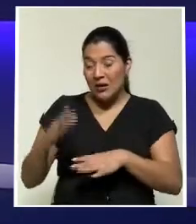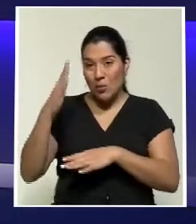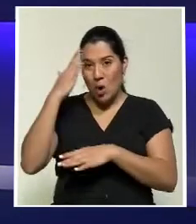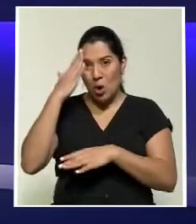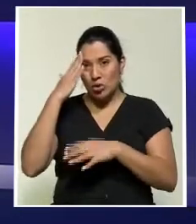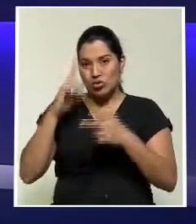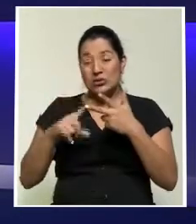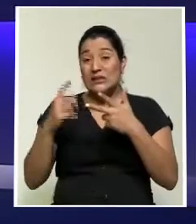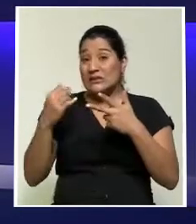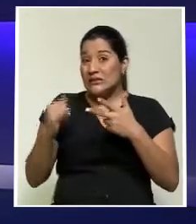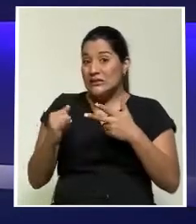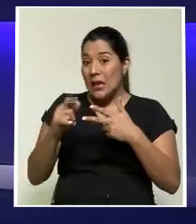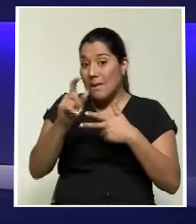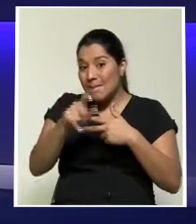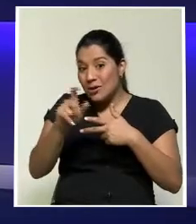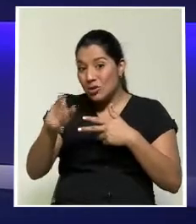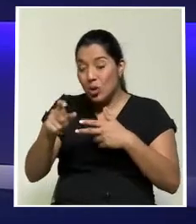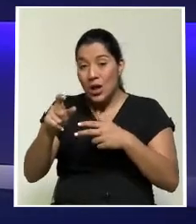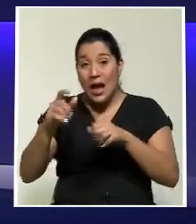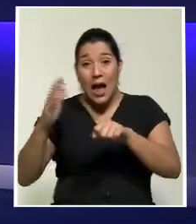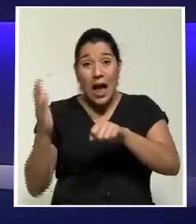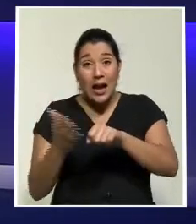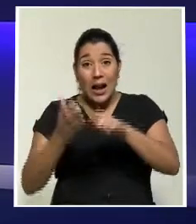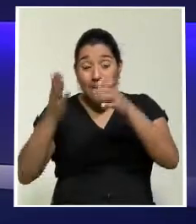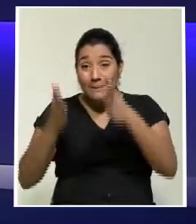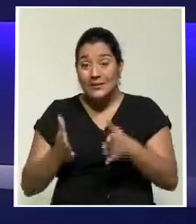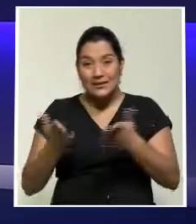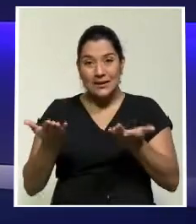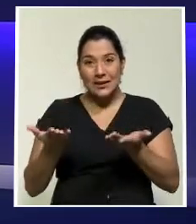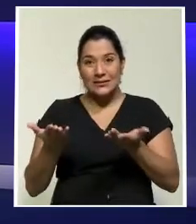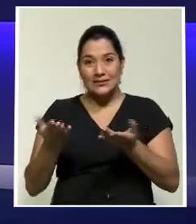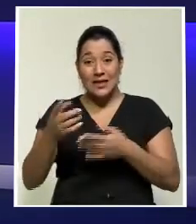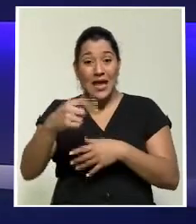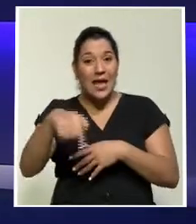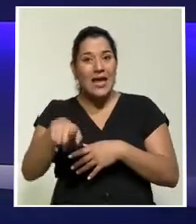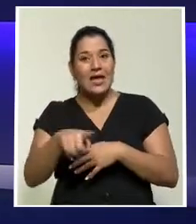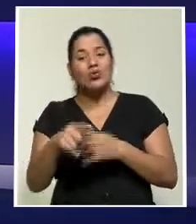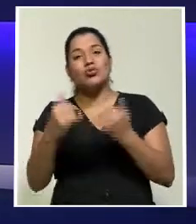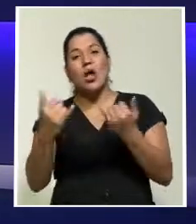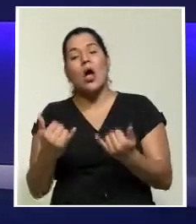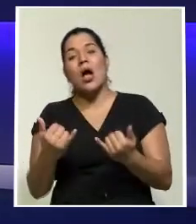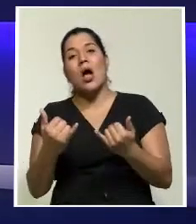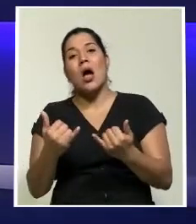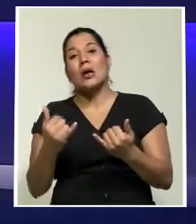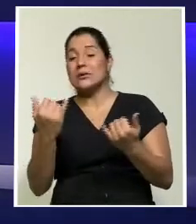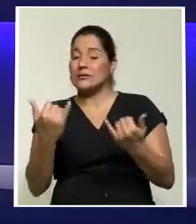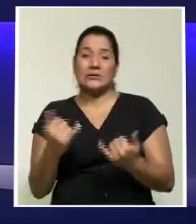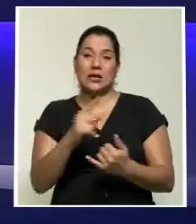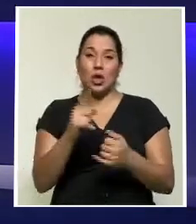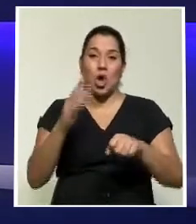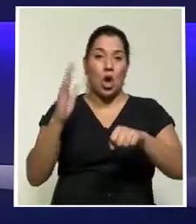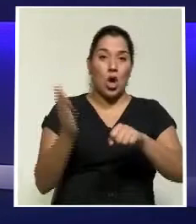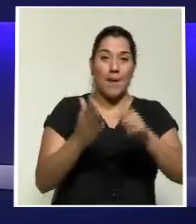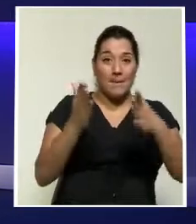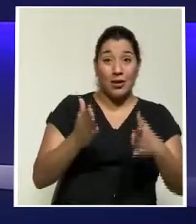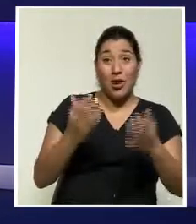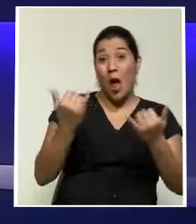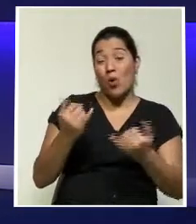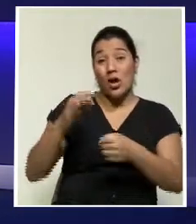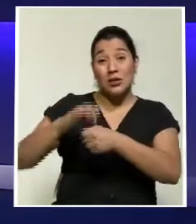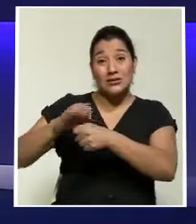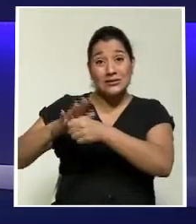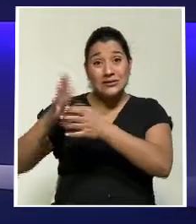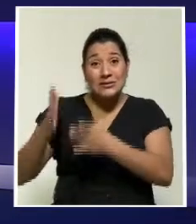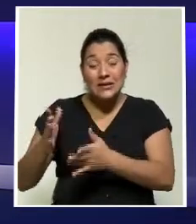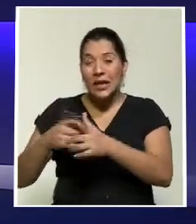las personas campesinas, ¿verdad? Que ya no son campesinas, sino obreras agrícolas de plantaciones, ya